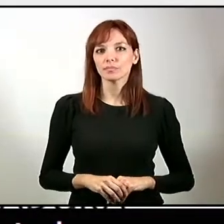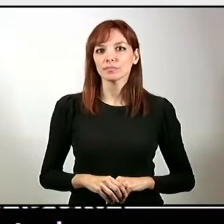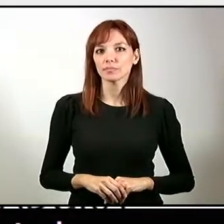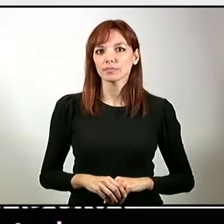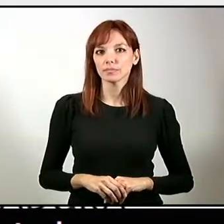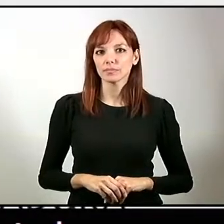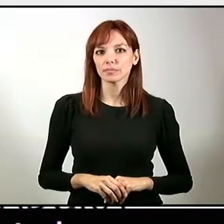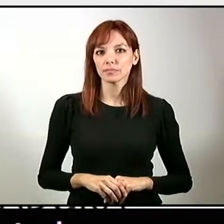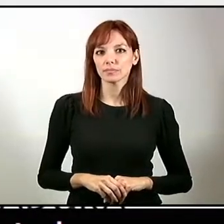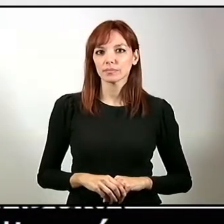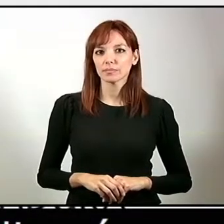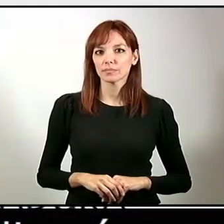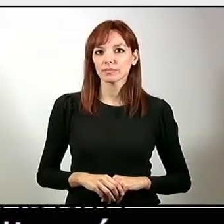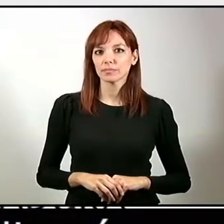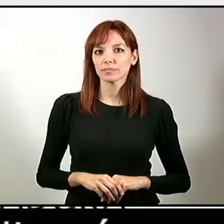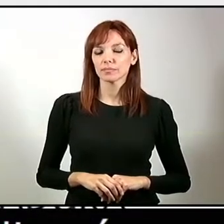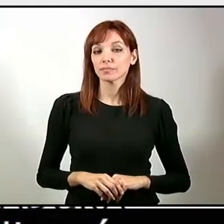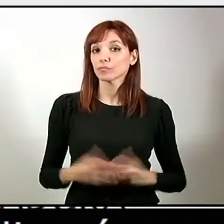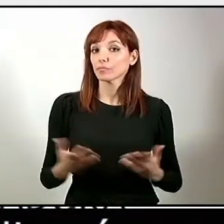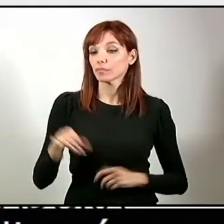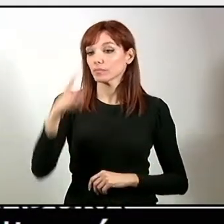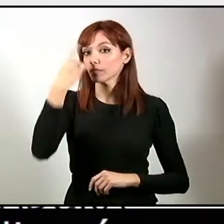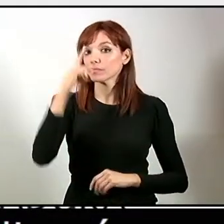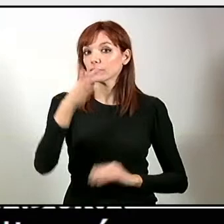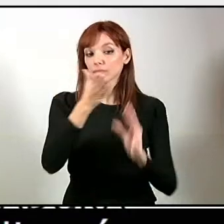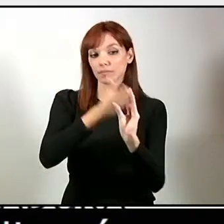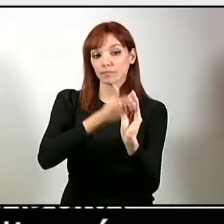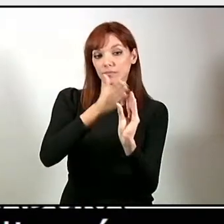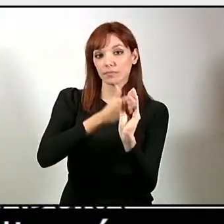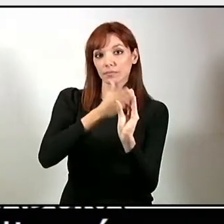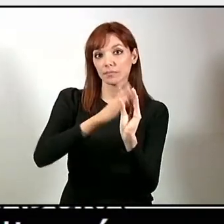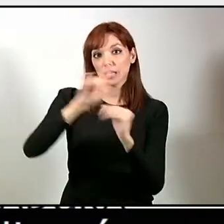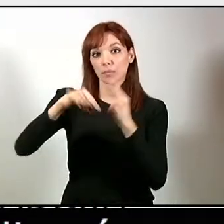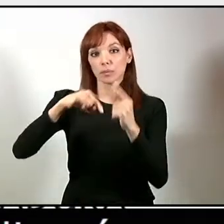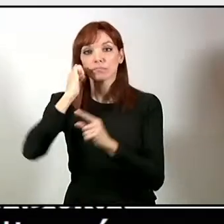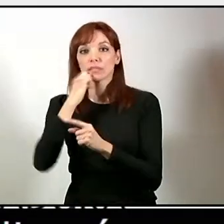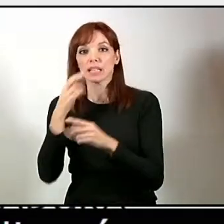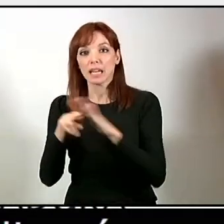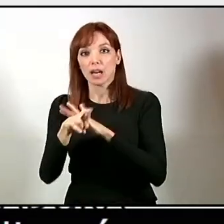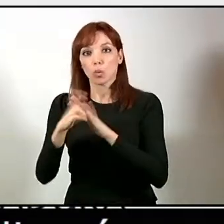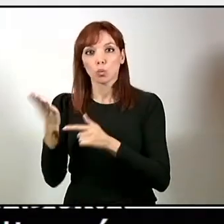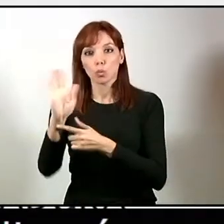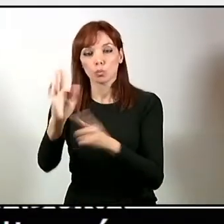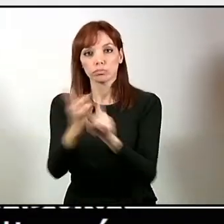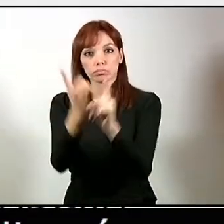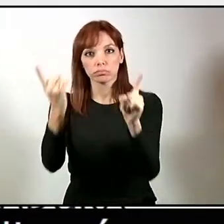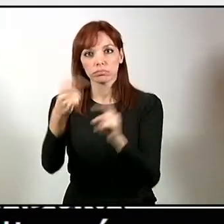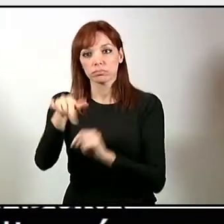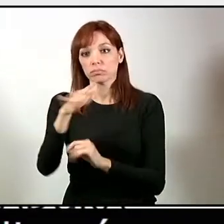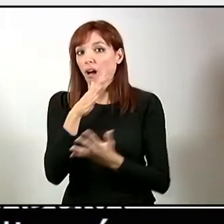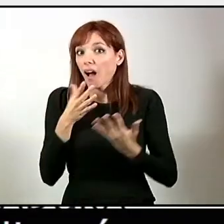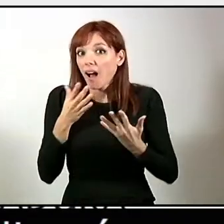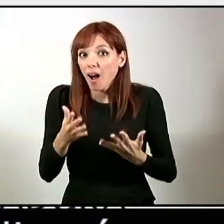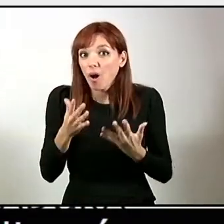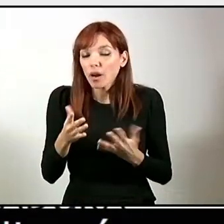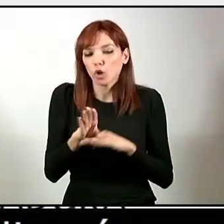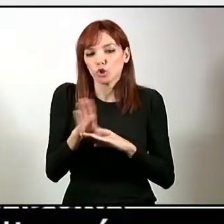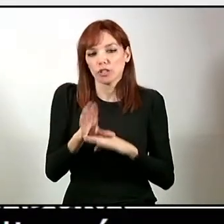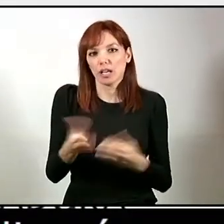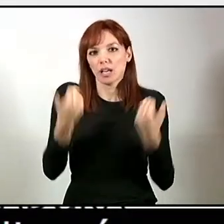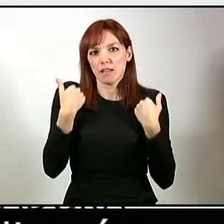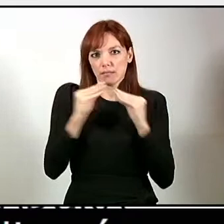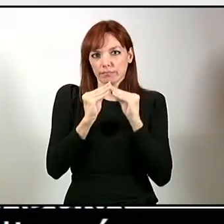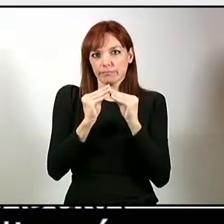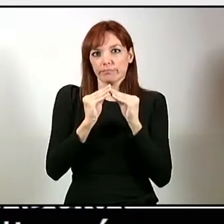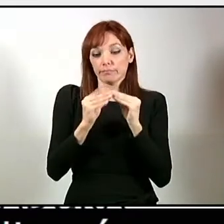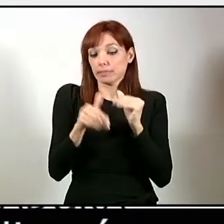Ya sabes tú que ante ese archivo, luego posteriormente hubo un recurso que también lo está estudiando en estos momentos la Consejería, pero en los